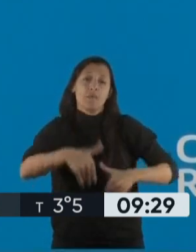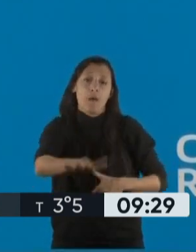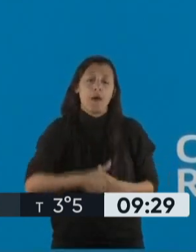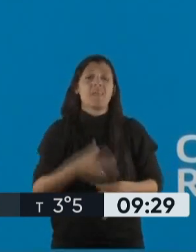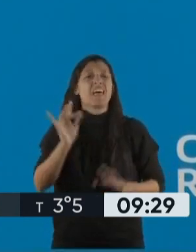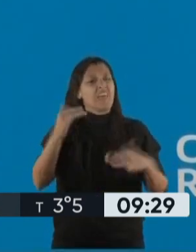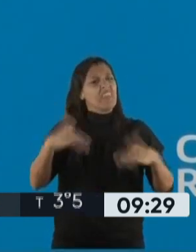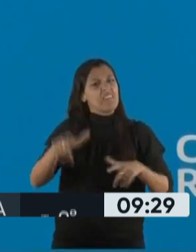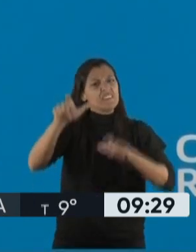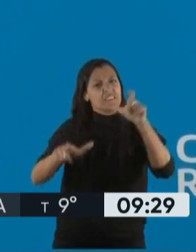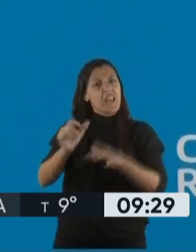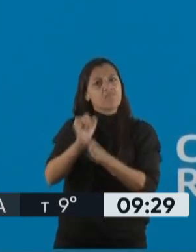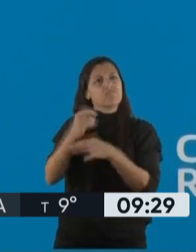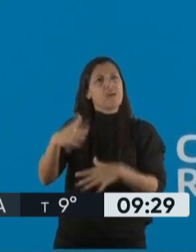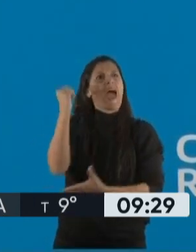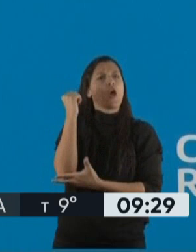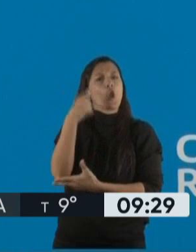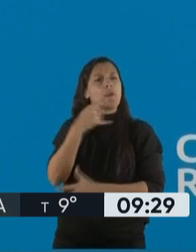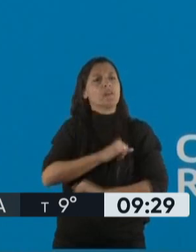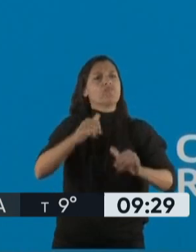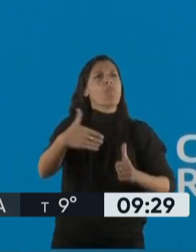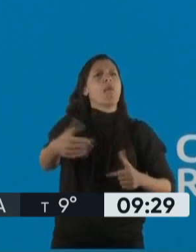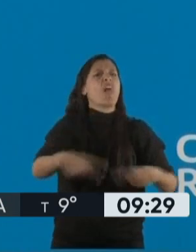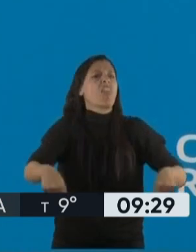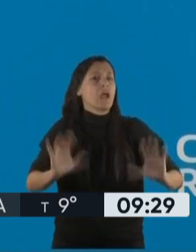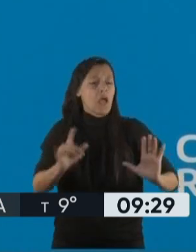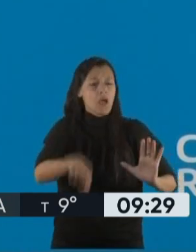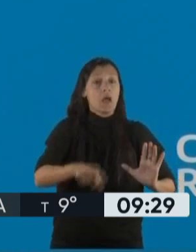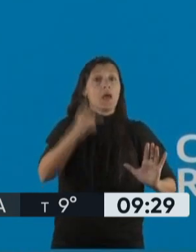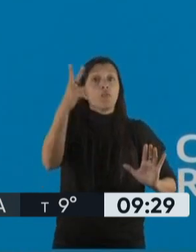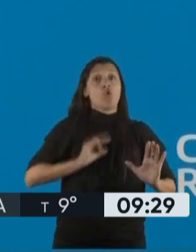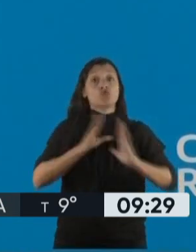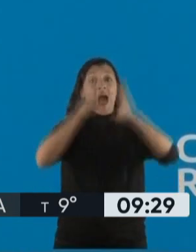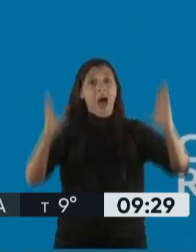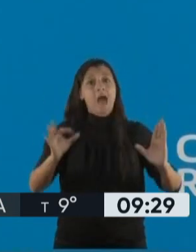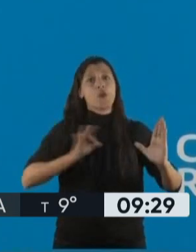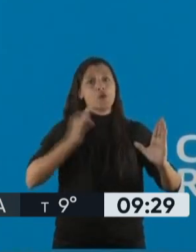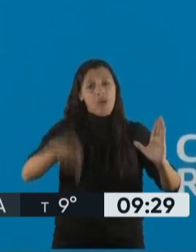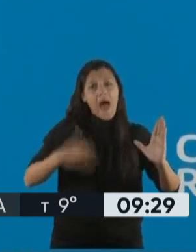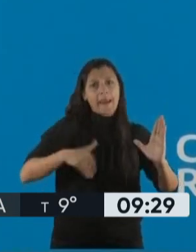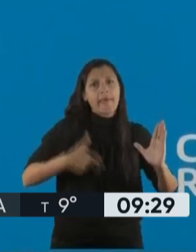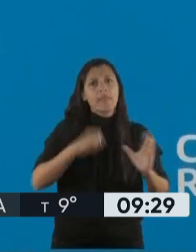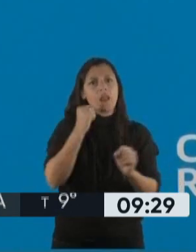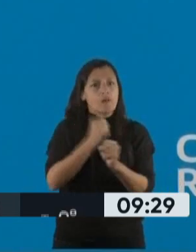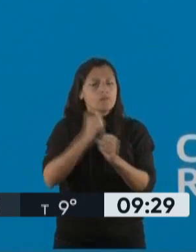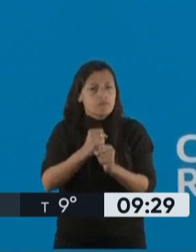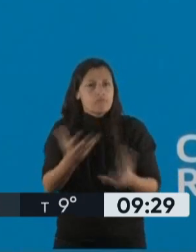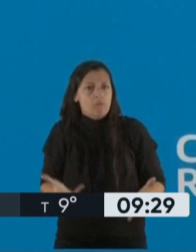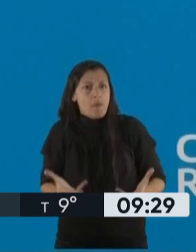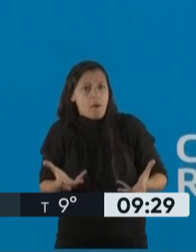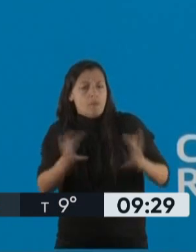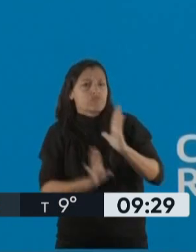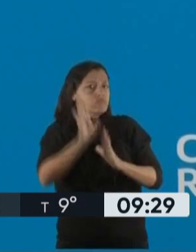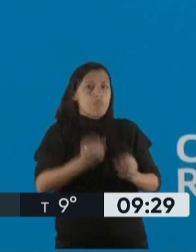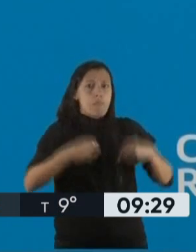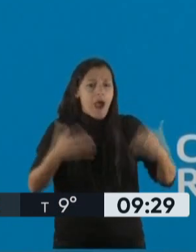economistas que pronostiquen recesión en un momento en que la Argentina está en un segundo año de crecimiento como pocas veces ha visto en su historia, y que esperamos que